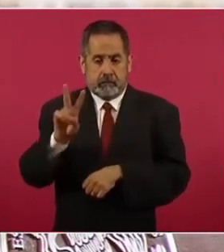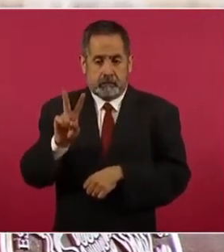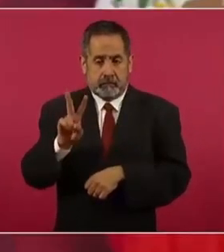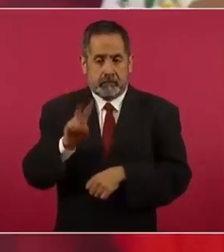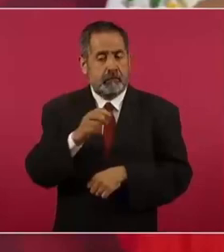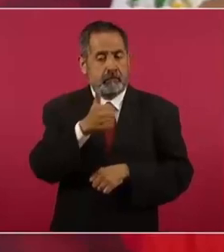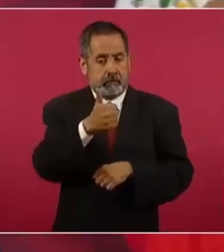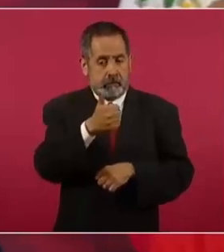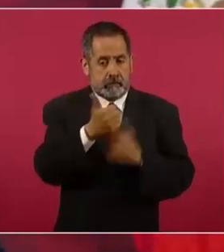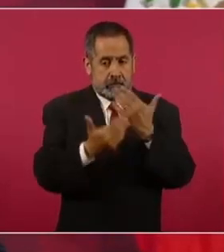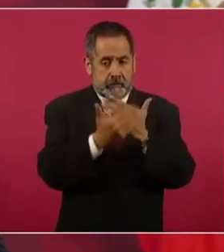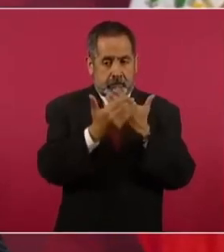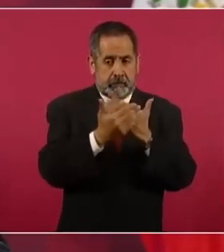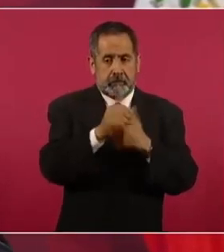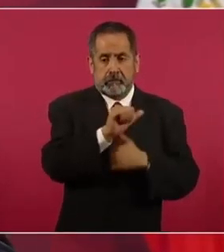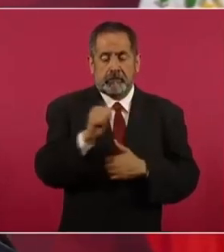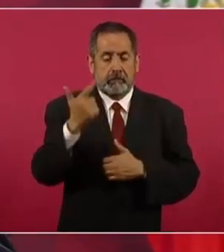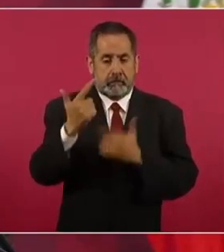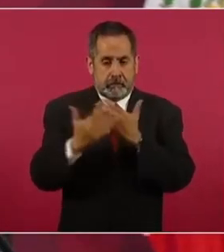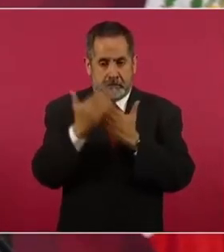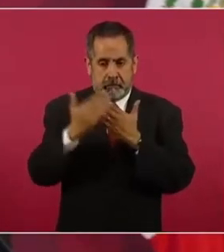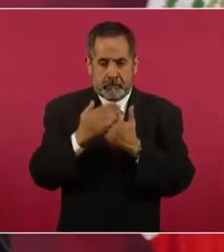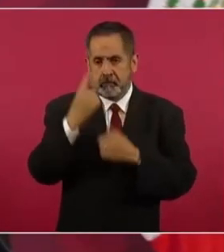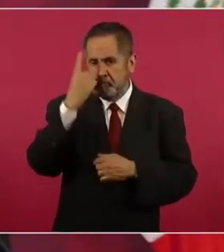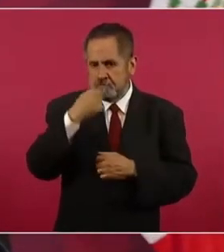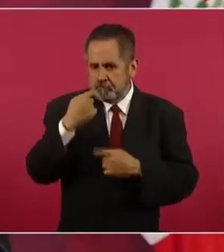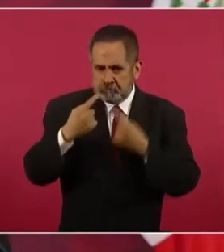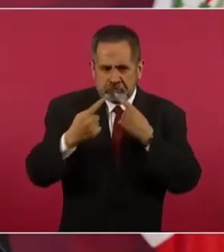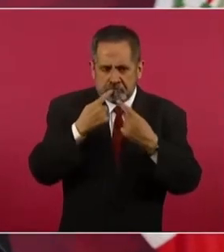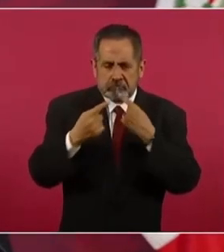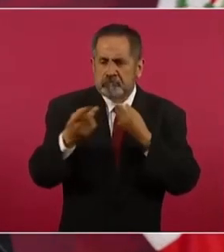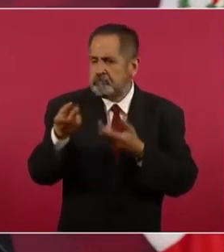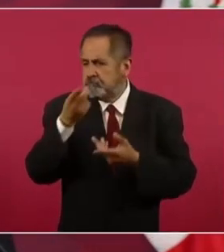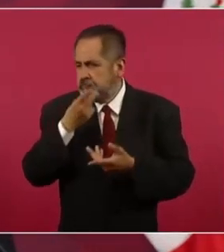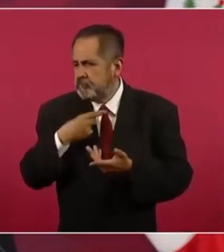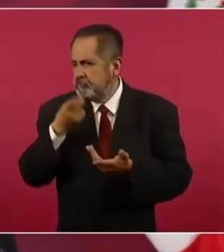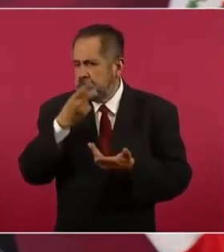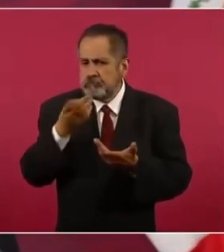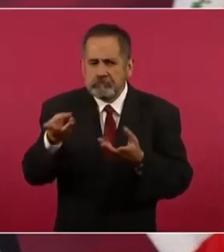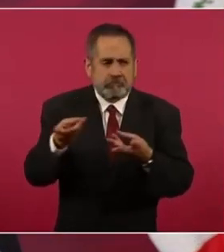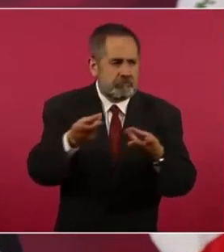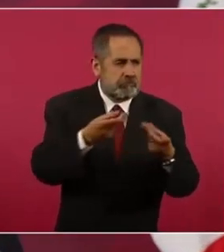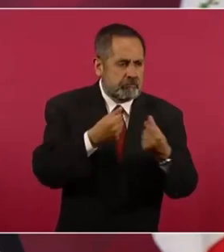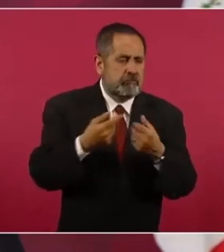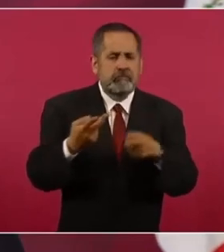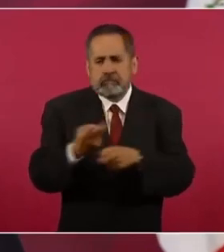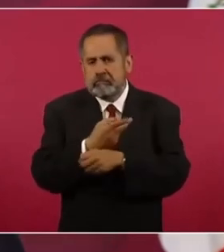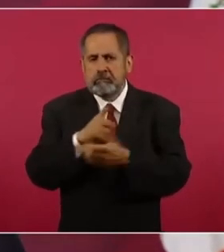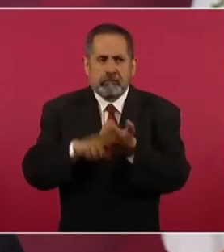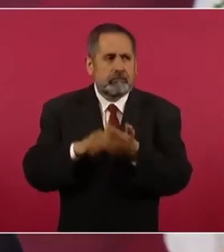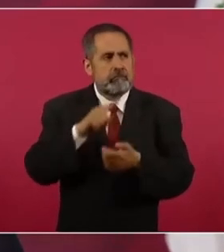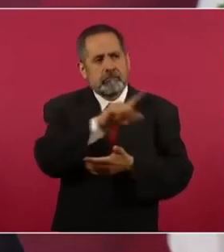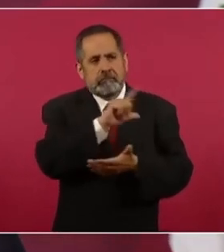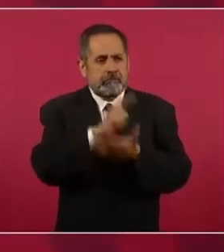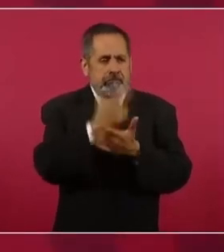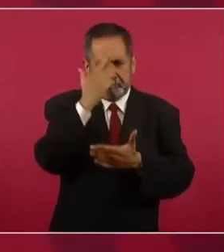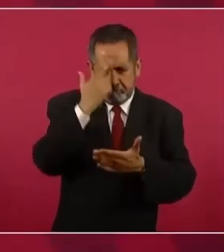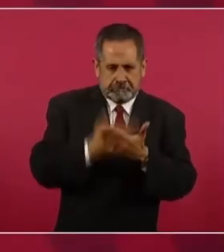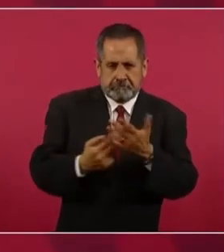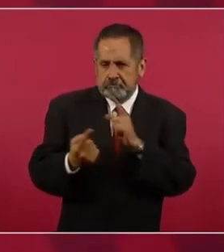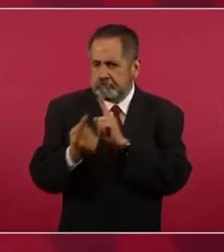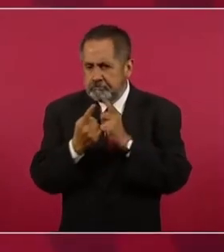a 7 de la mañana para recibir el parte sobre delitos, el reporte